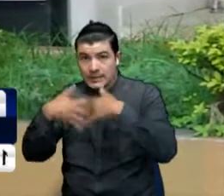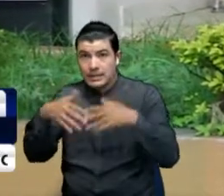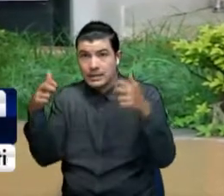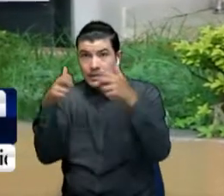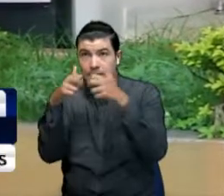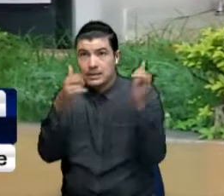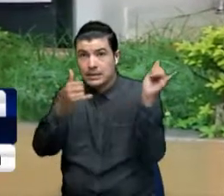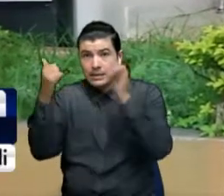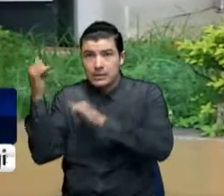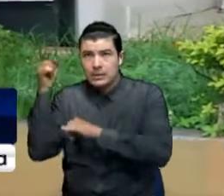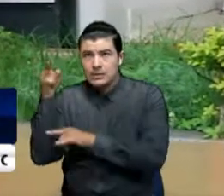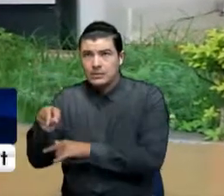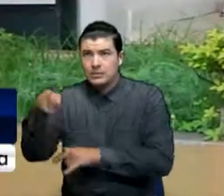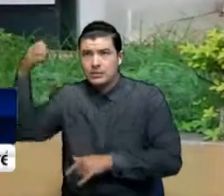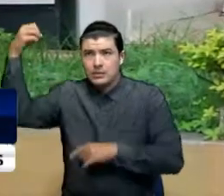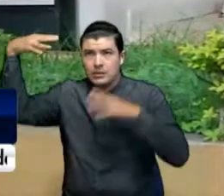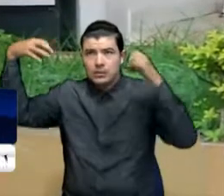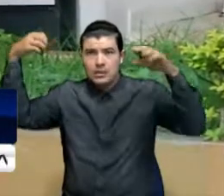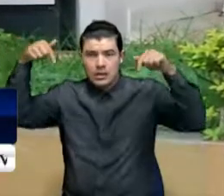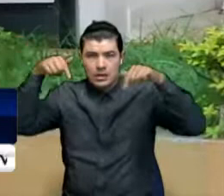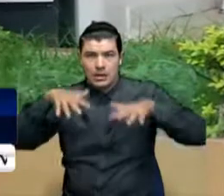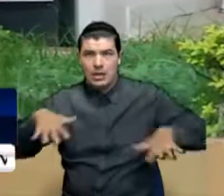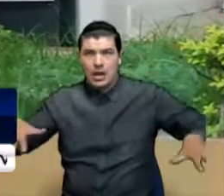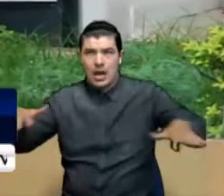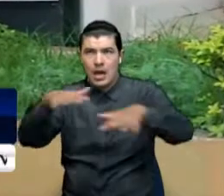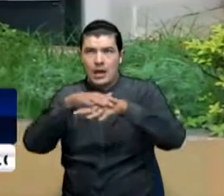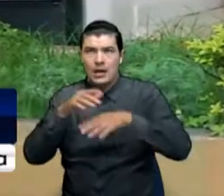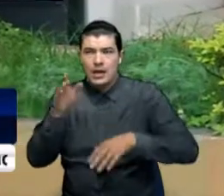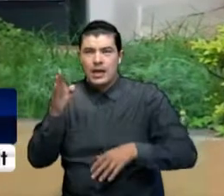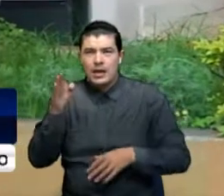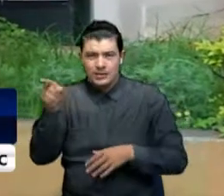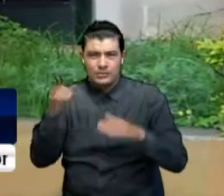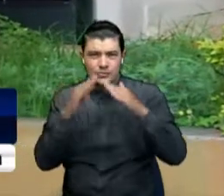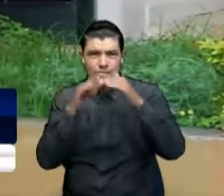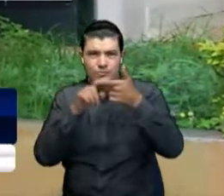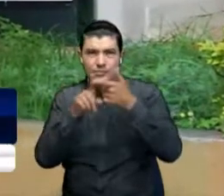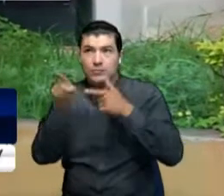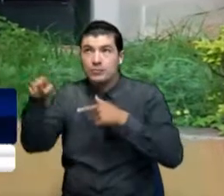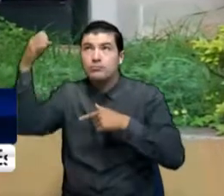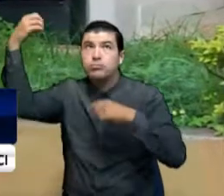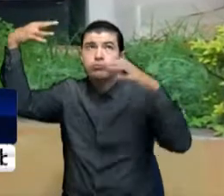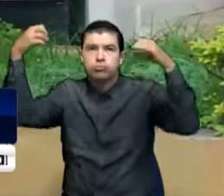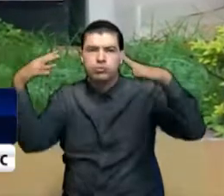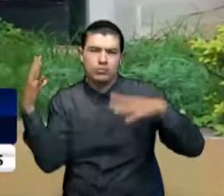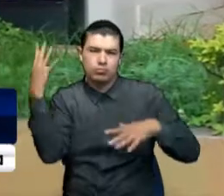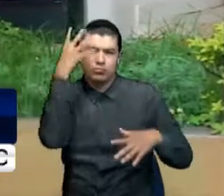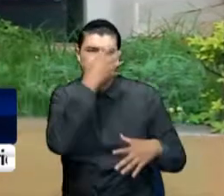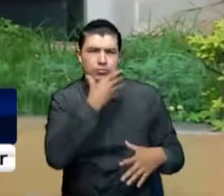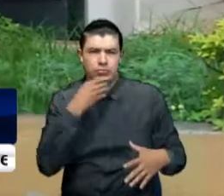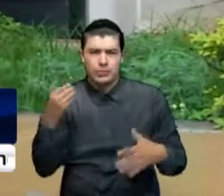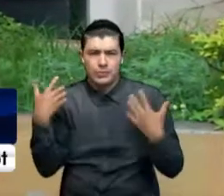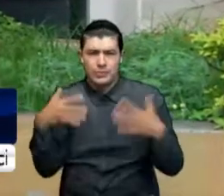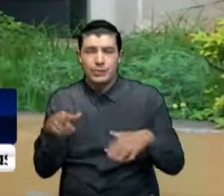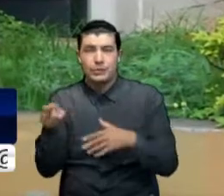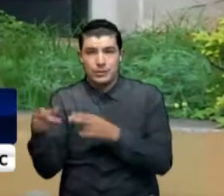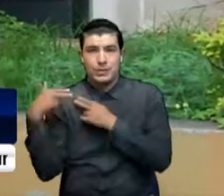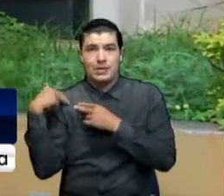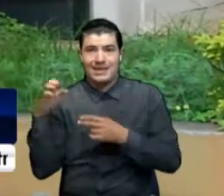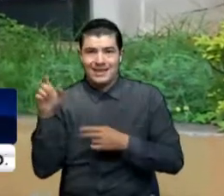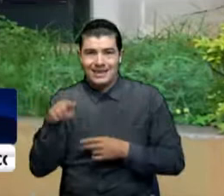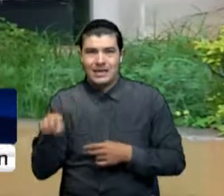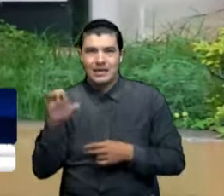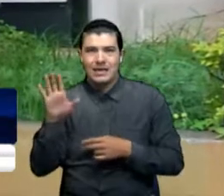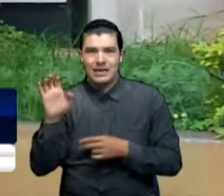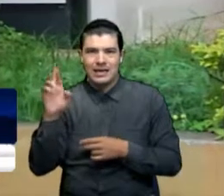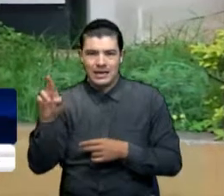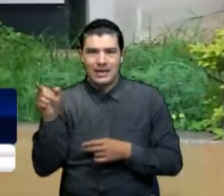alumbrado arquitectónico de la fachada de la Basílica Menor San Juan Bautista. Es un alumbrado en luces RGB